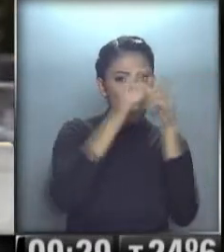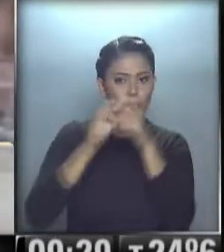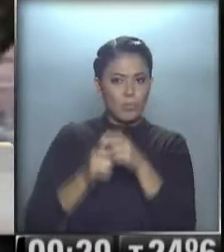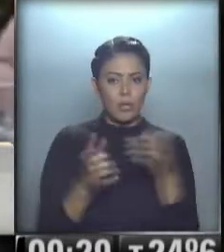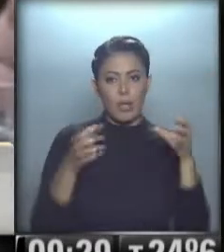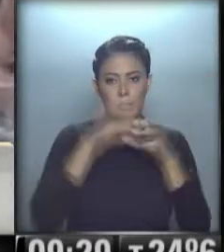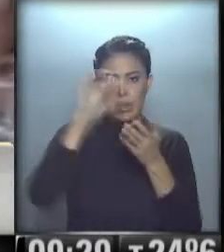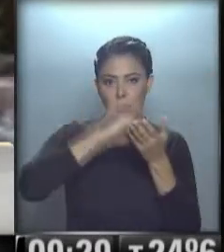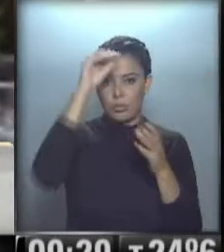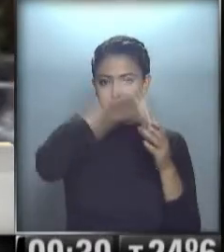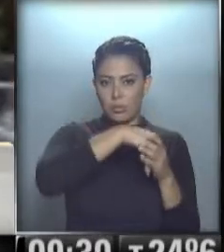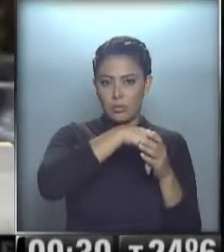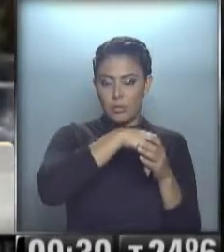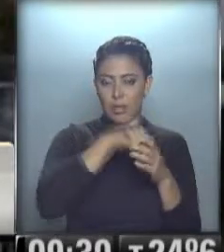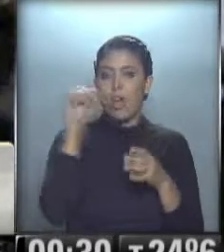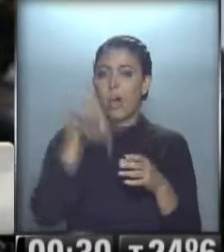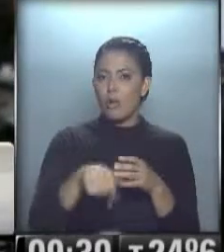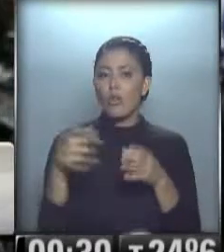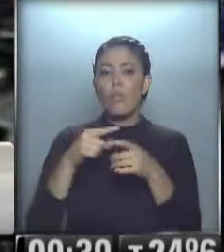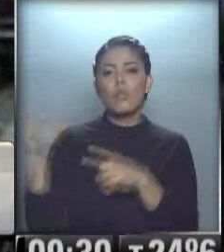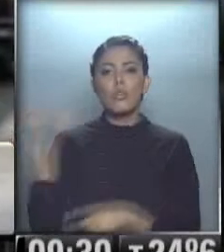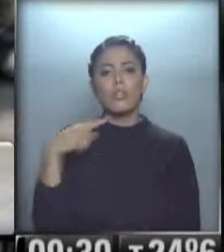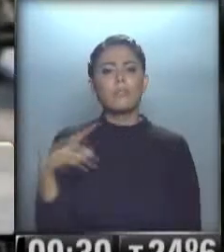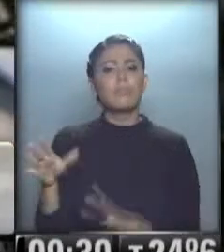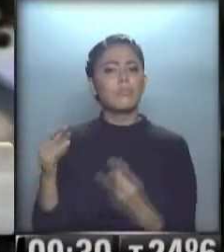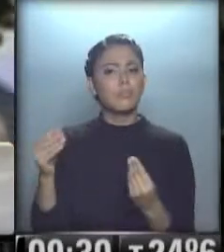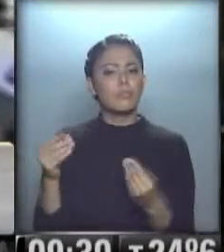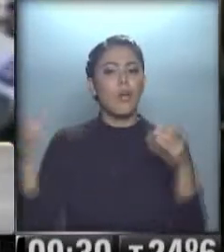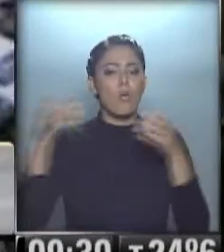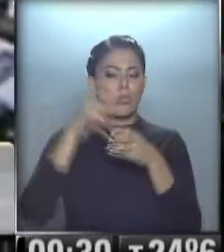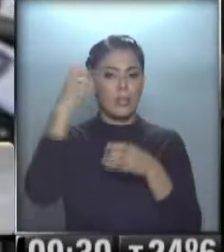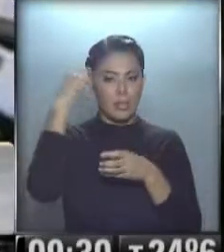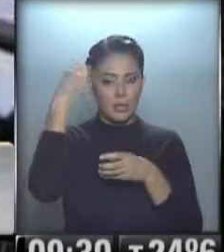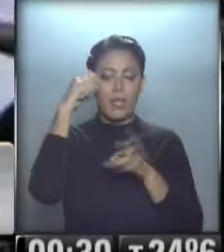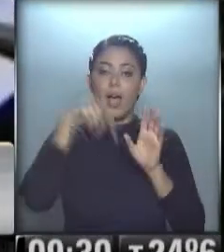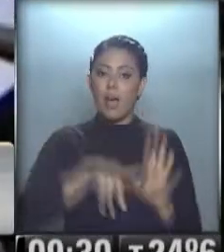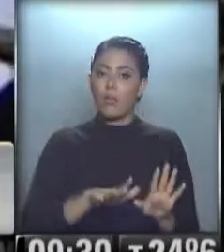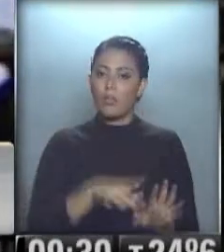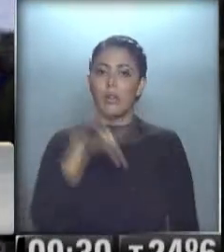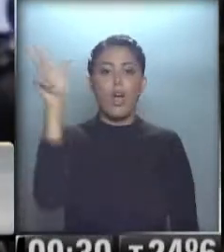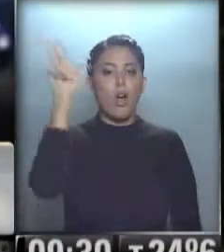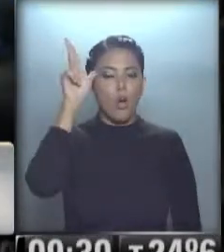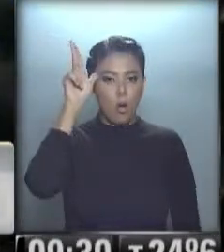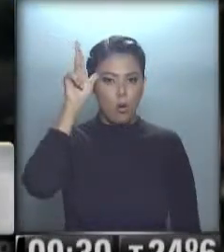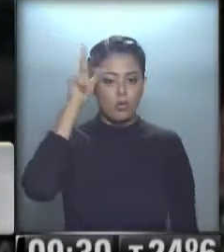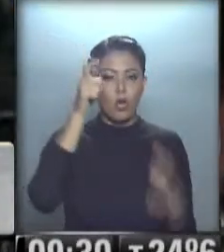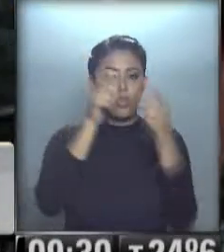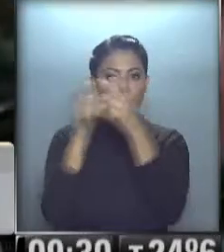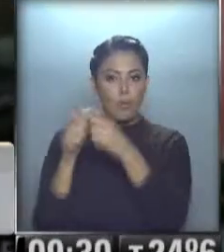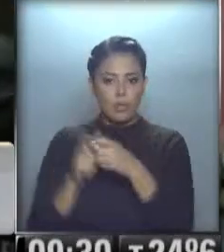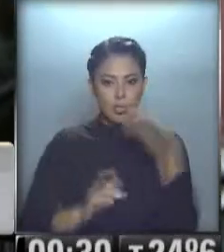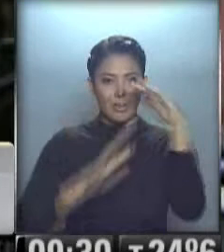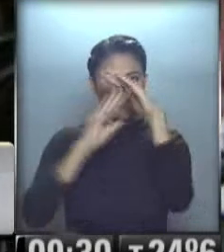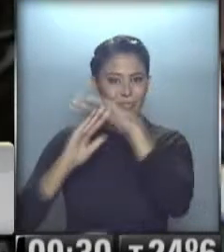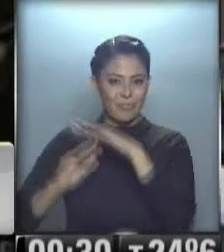cámara de diputados de la nación que espera la oposición la unión cívica radical actualmente tiene ocho comisiones preside